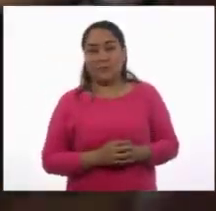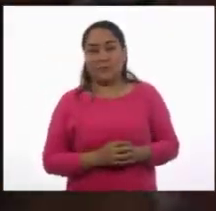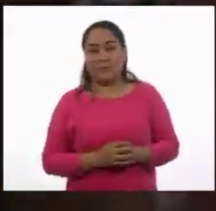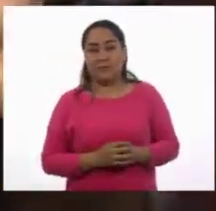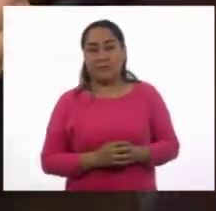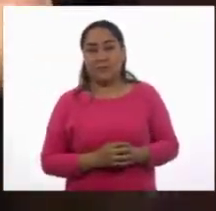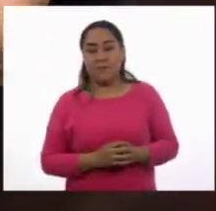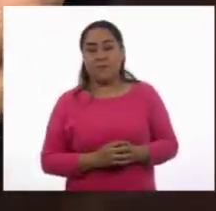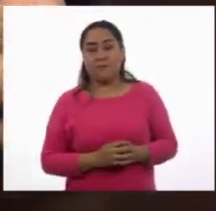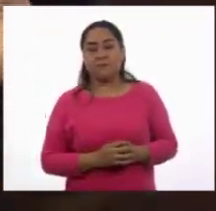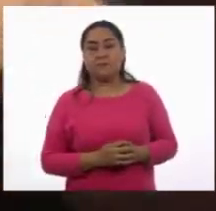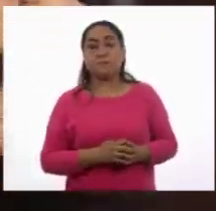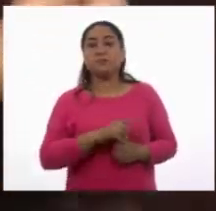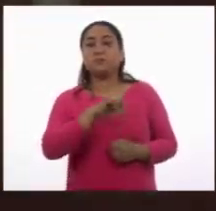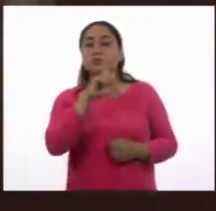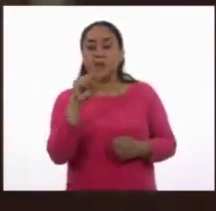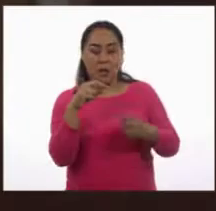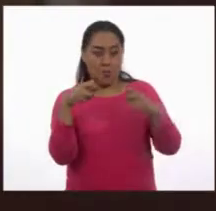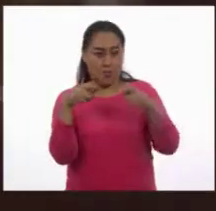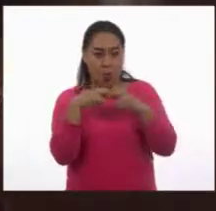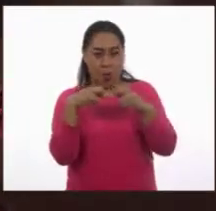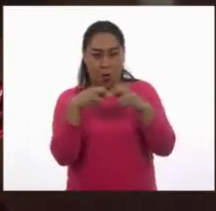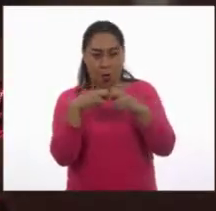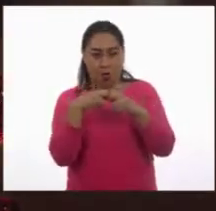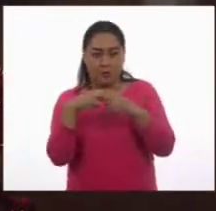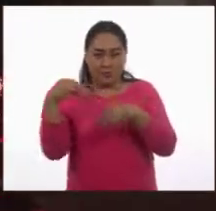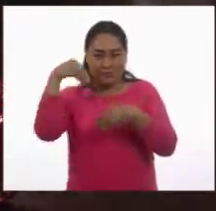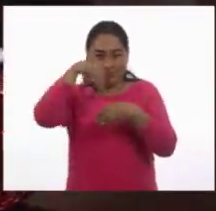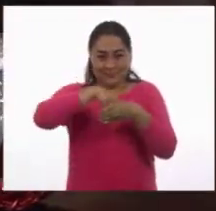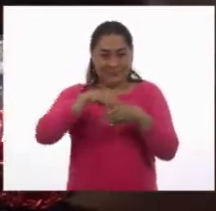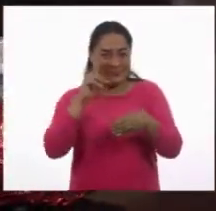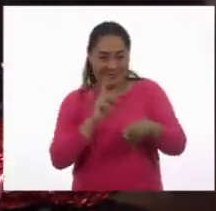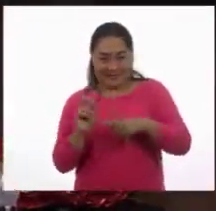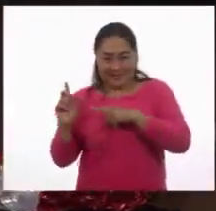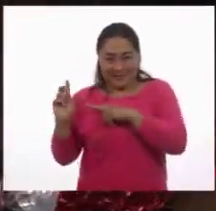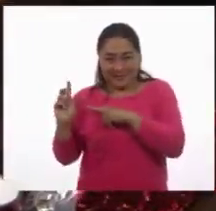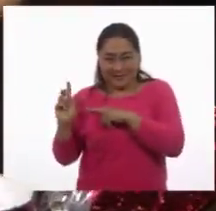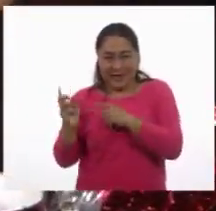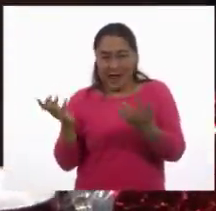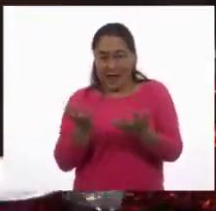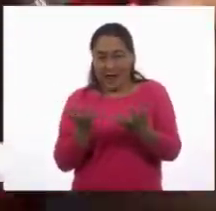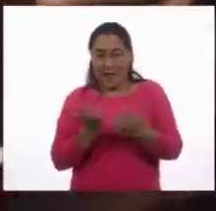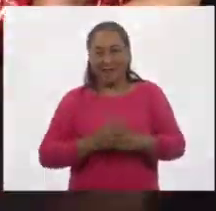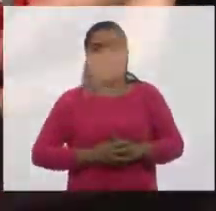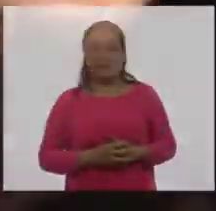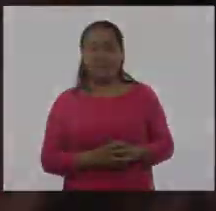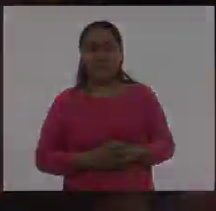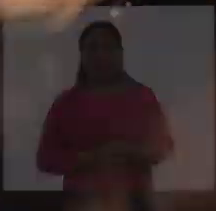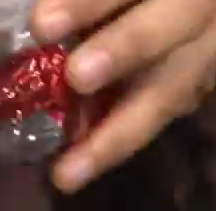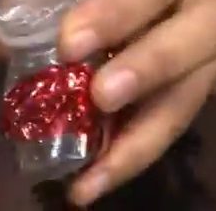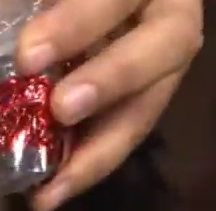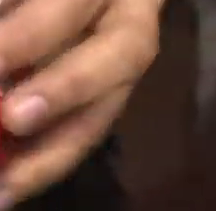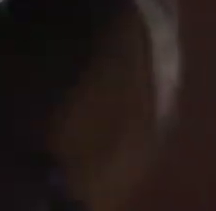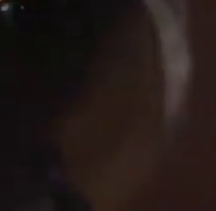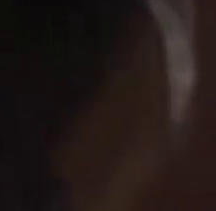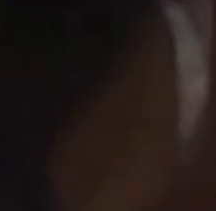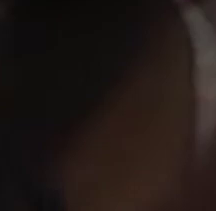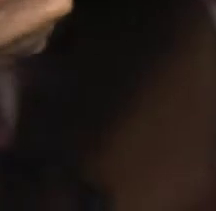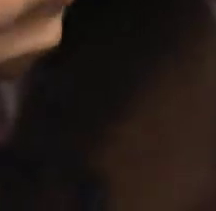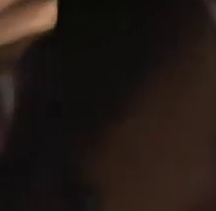de la tapa de la botella colocamos un pedacito de bolsa. Lo sujetamos con una liga y listo.